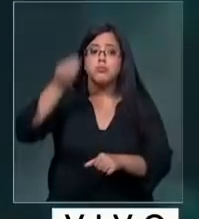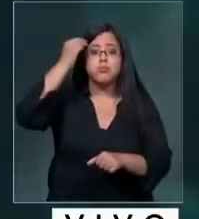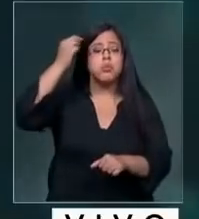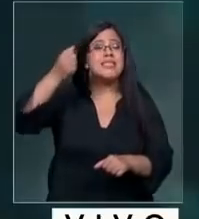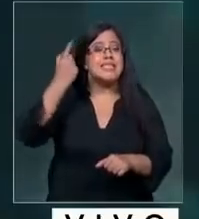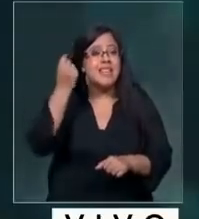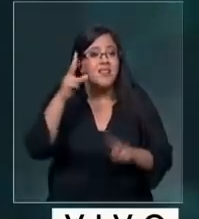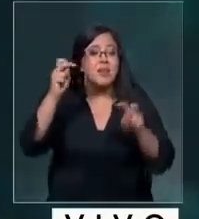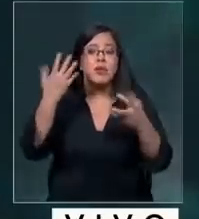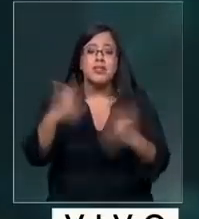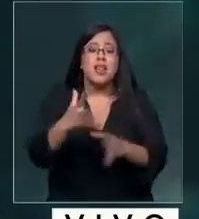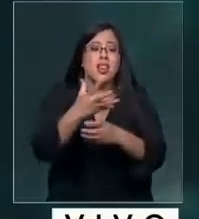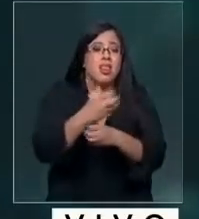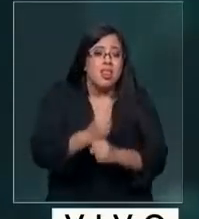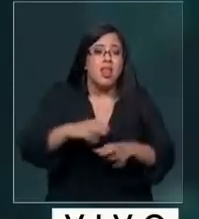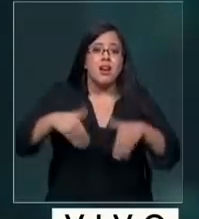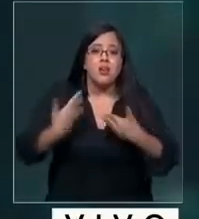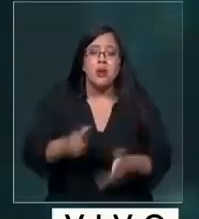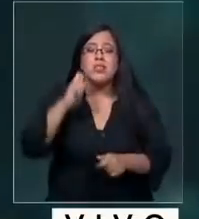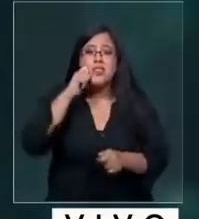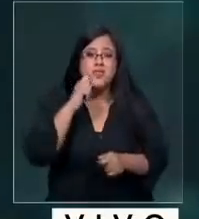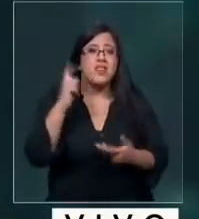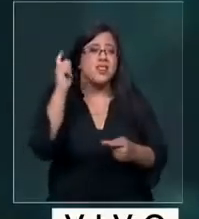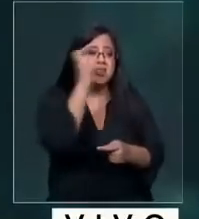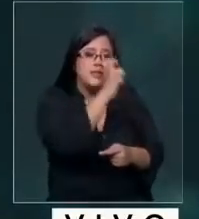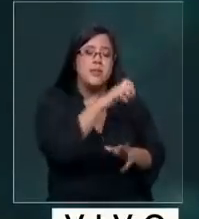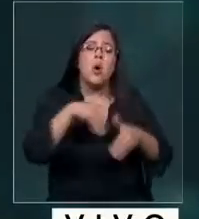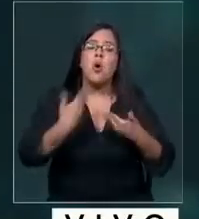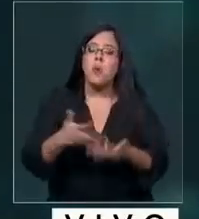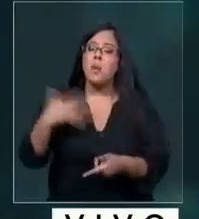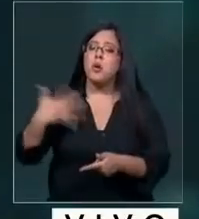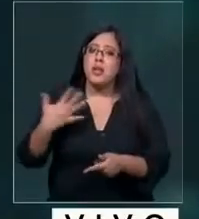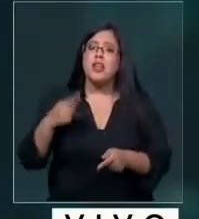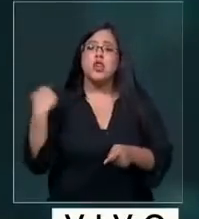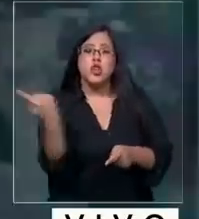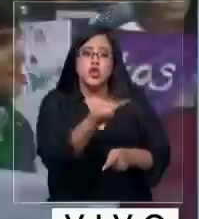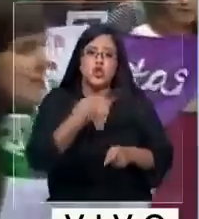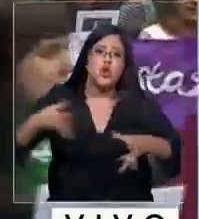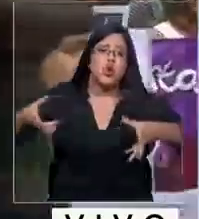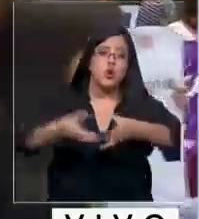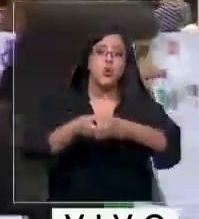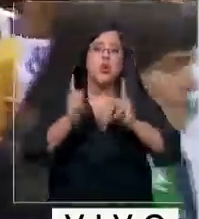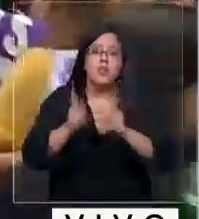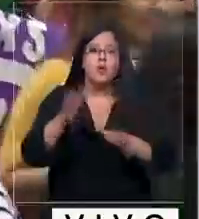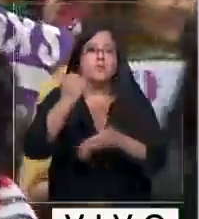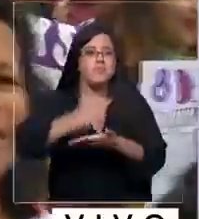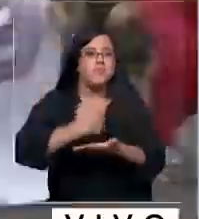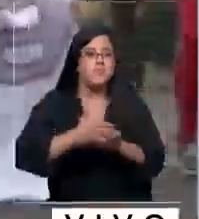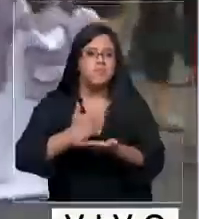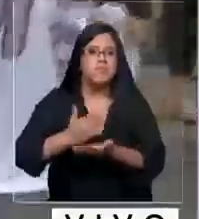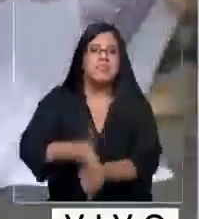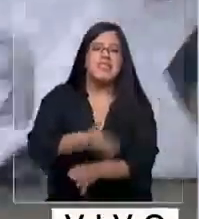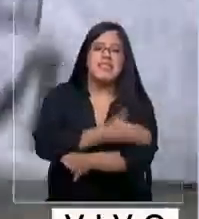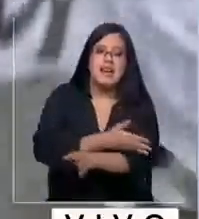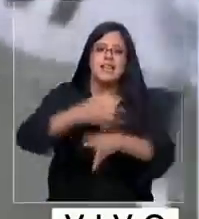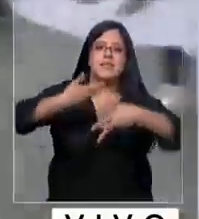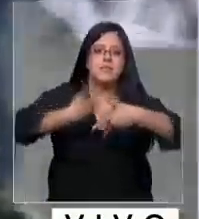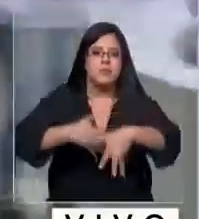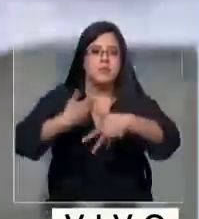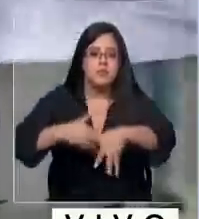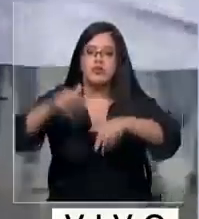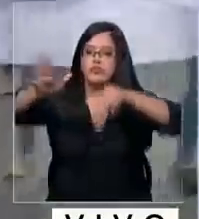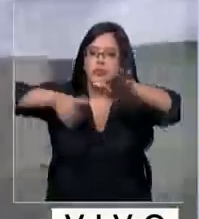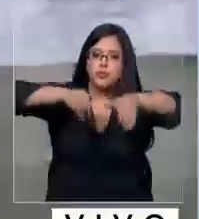es cruda es dura y por eso es importante como feminista no organizamos también en ese sentido y para que la marcha es justamente sea